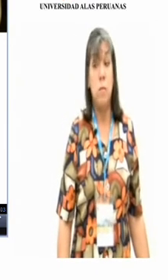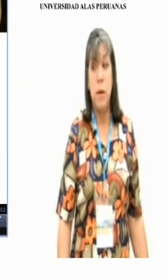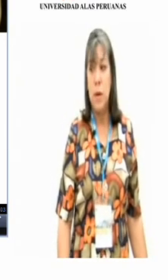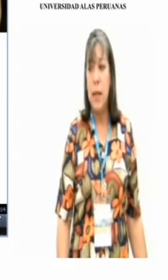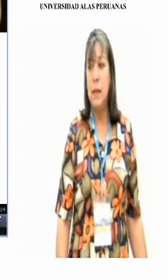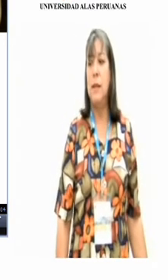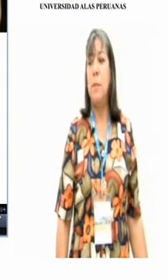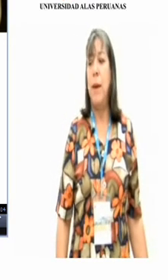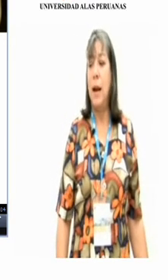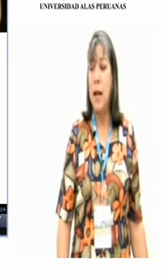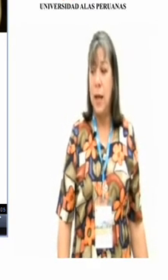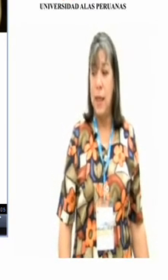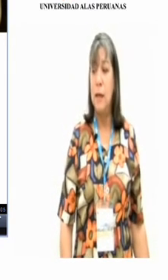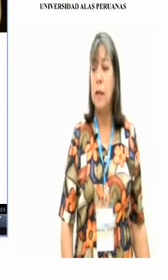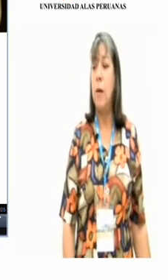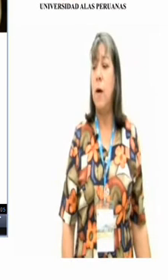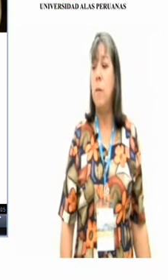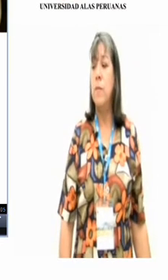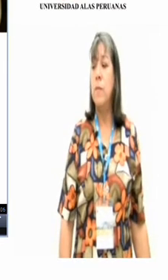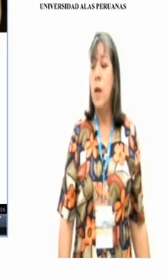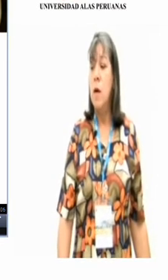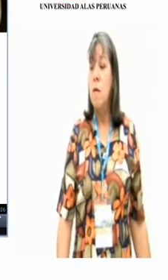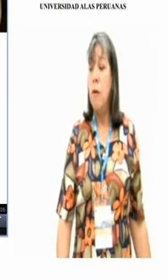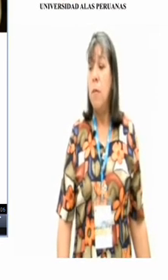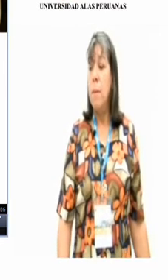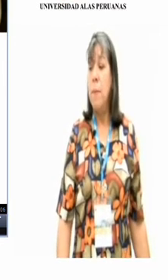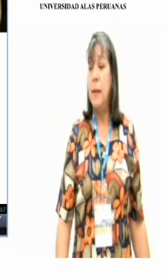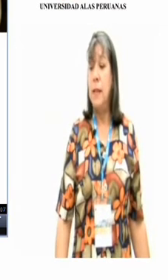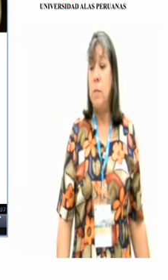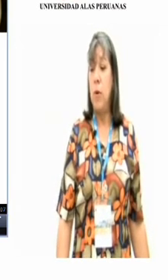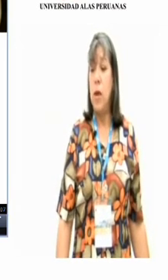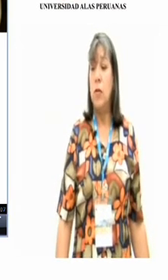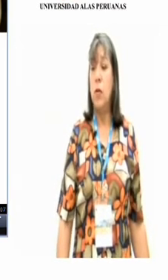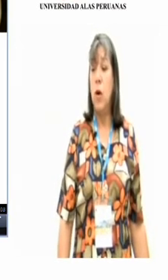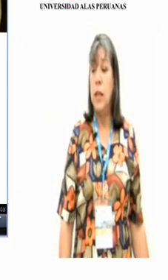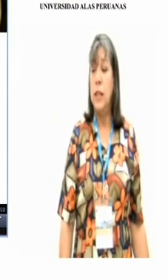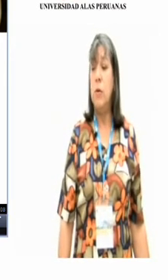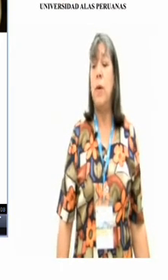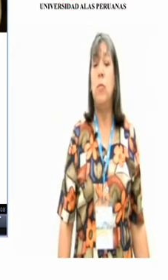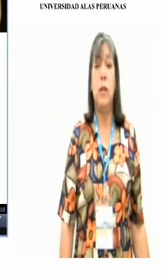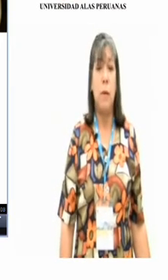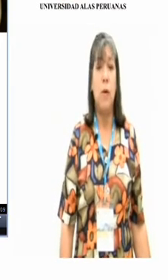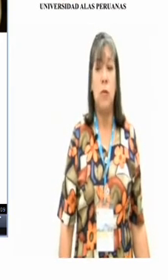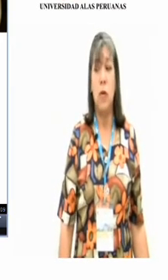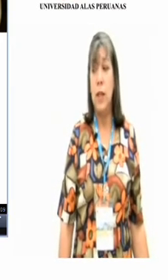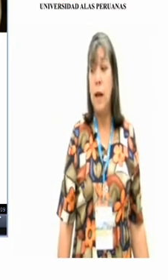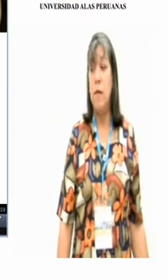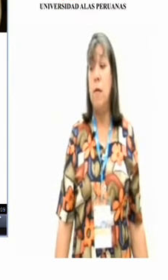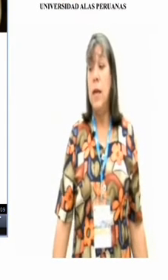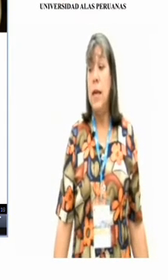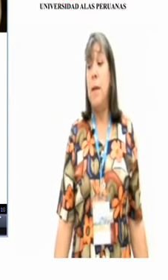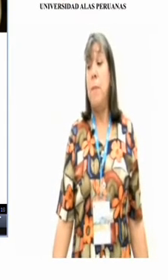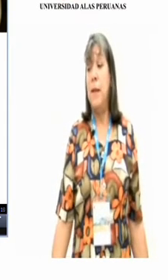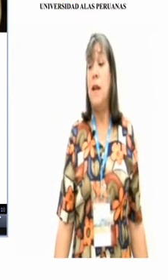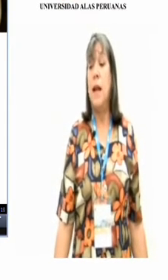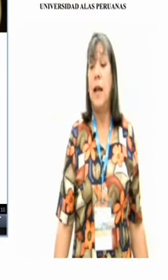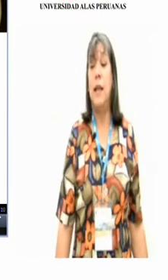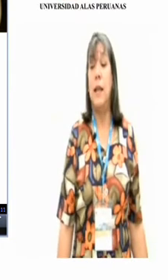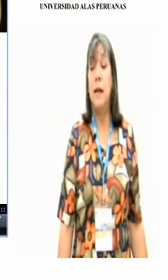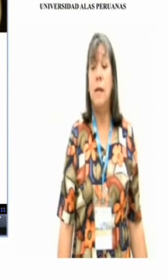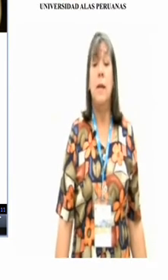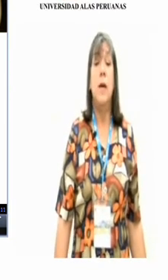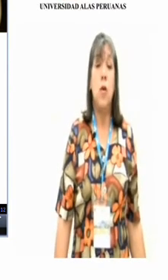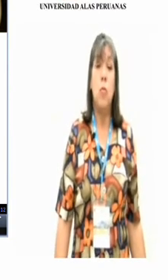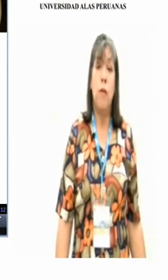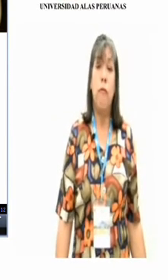de educación permanente para la calidad del trabajo, forma parte de proyectos colectivos para un trabajo solidario y aprecia